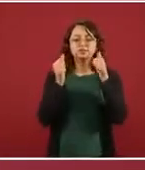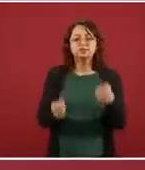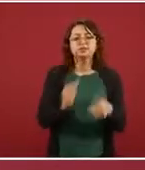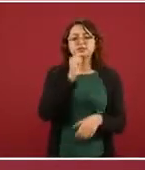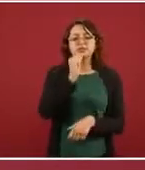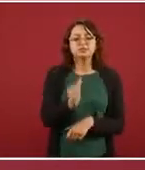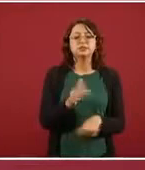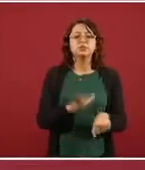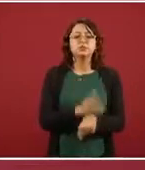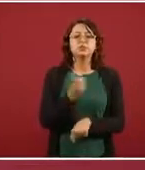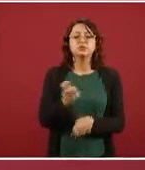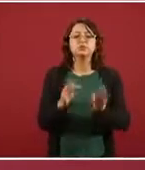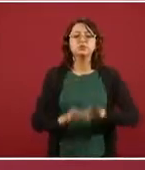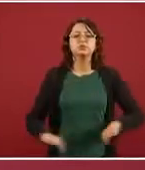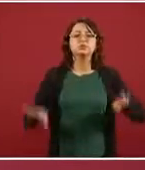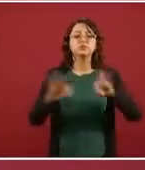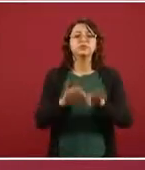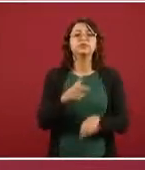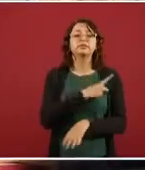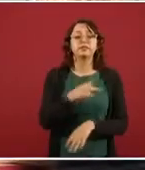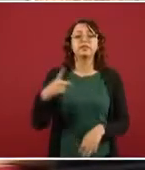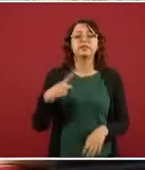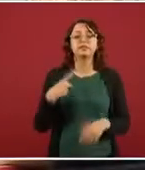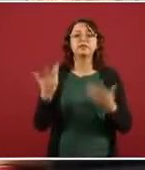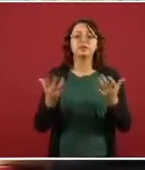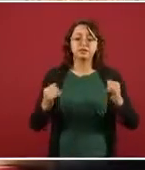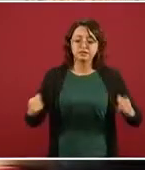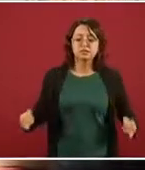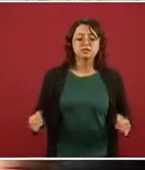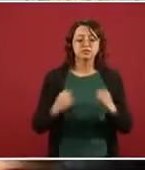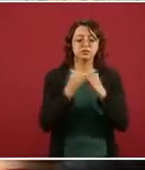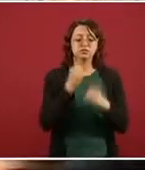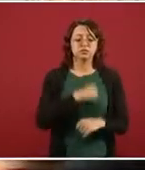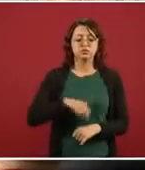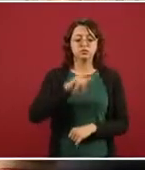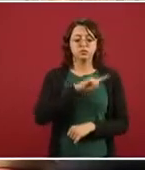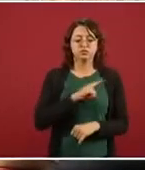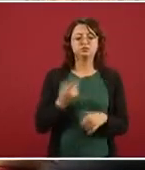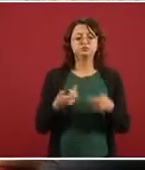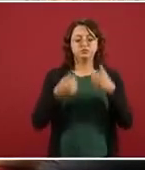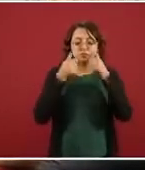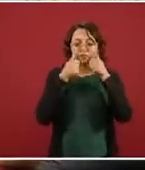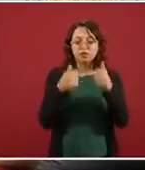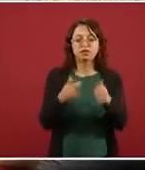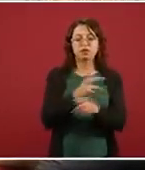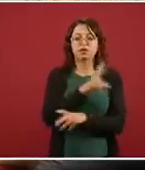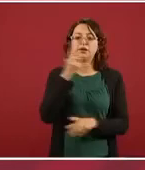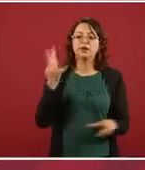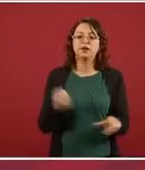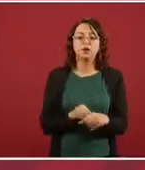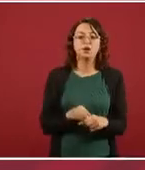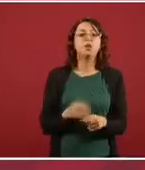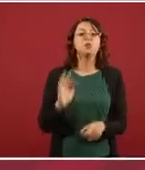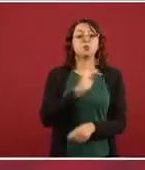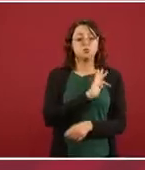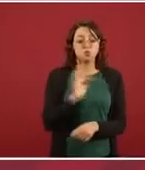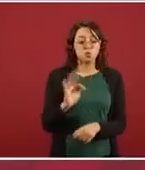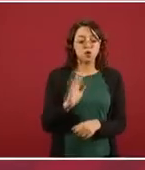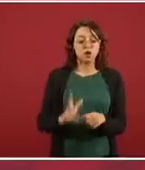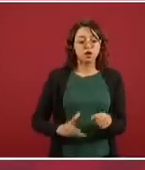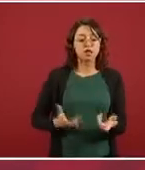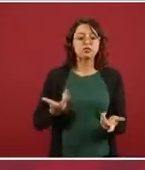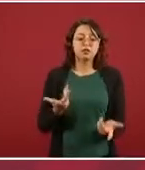tan importante la creación también del Instituto de Salud, porque muchas cosas podrían revertirse, algunas